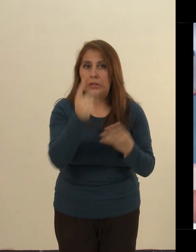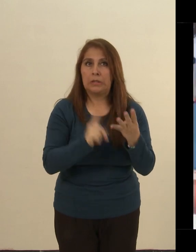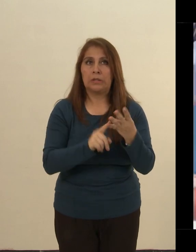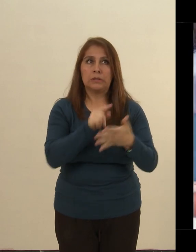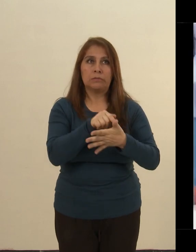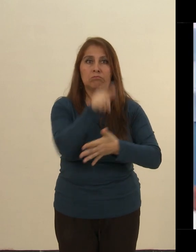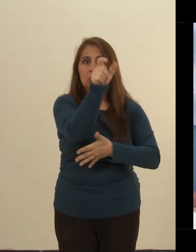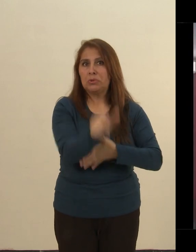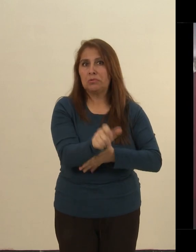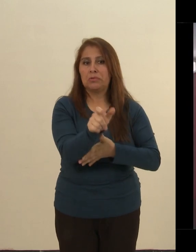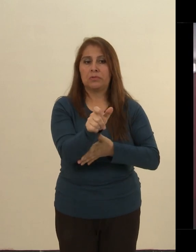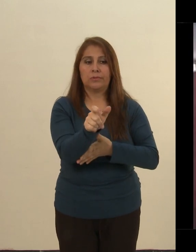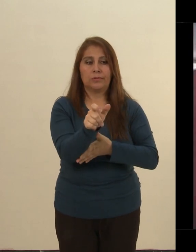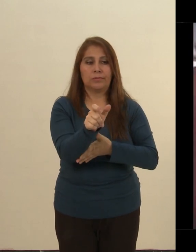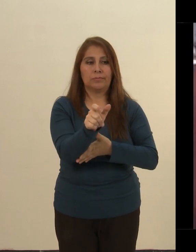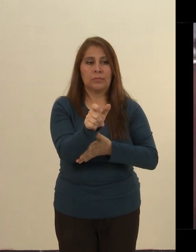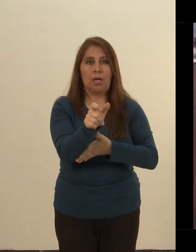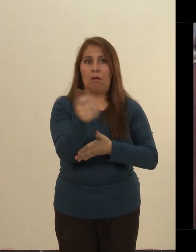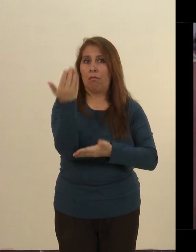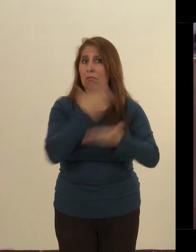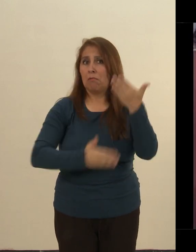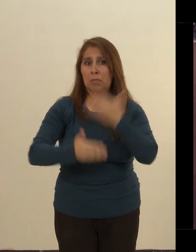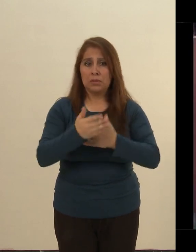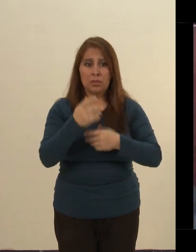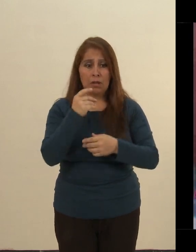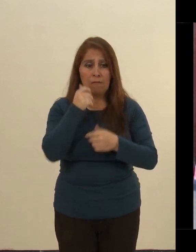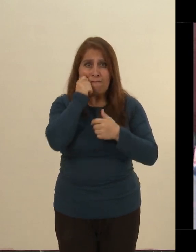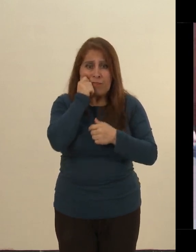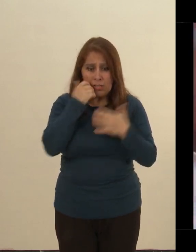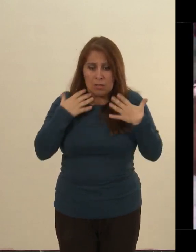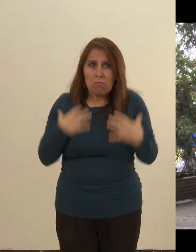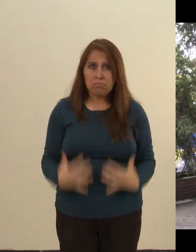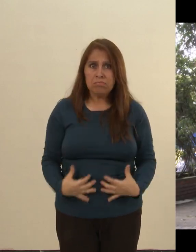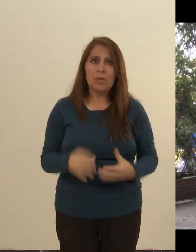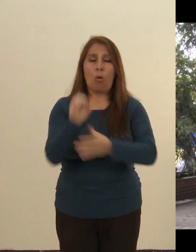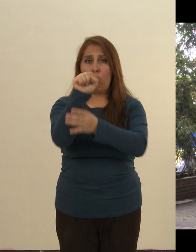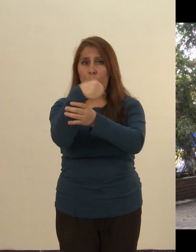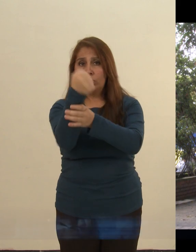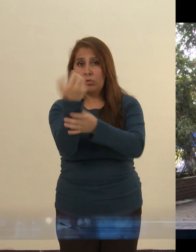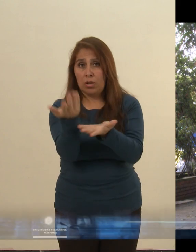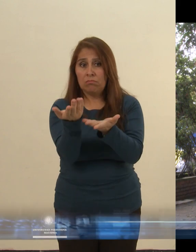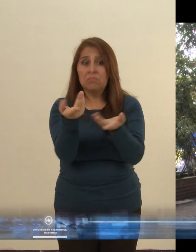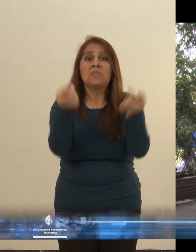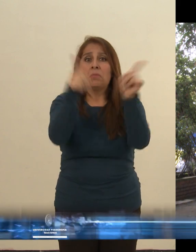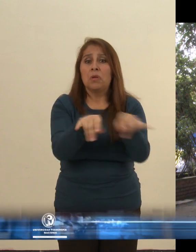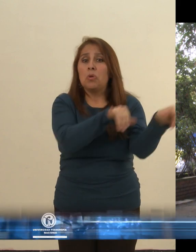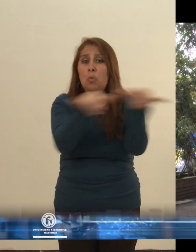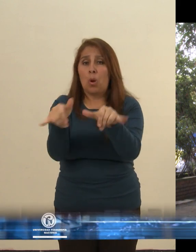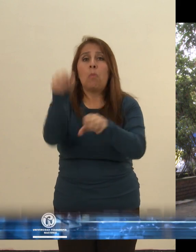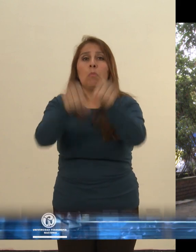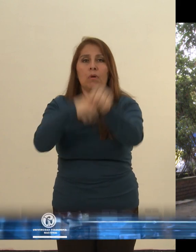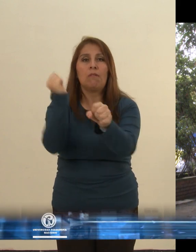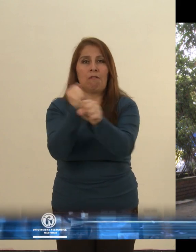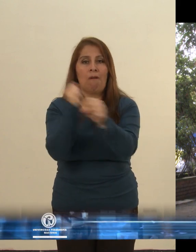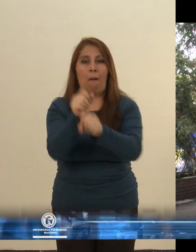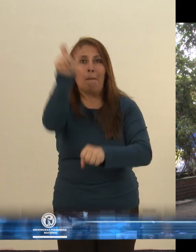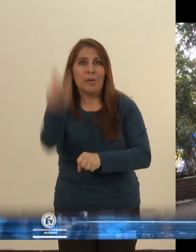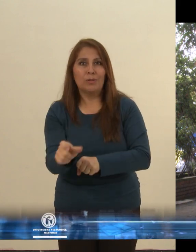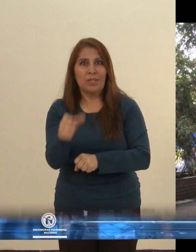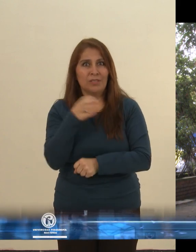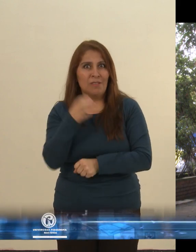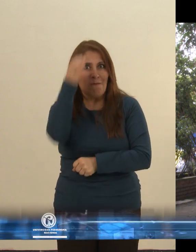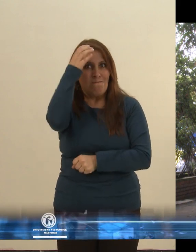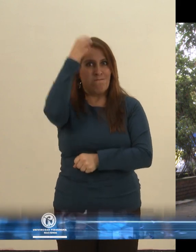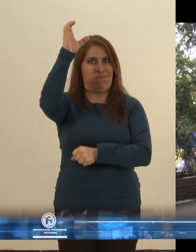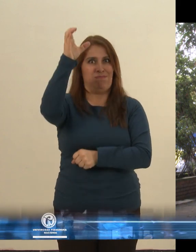trastorno del espectro autista, con personas con discapacidad visual, con personas con discapacidad física o motora